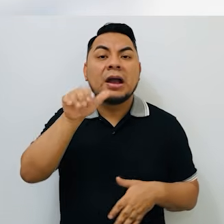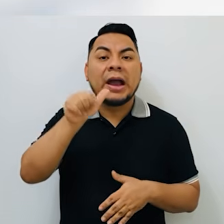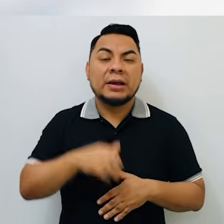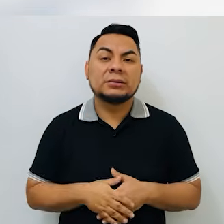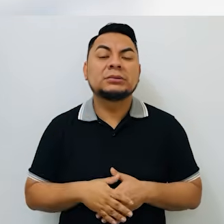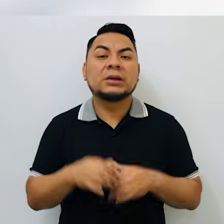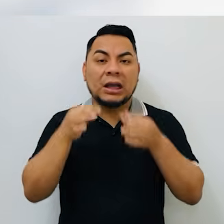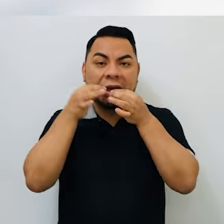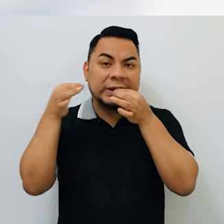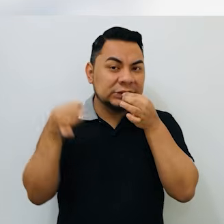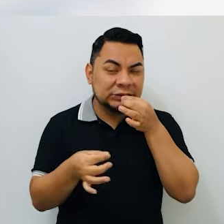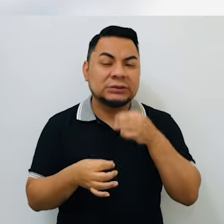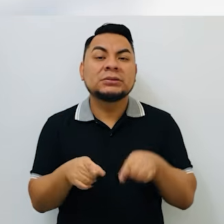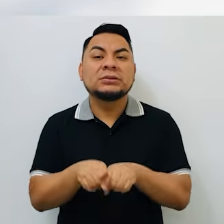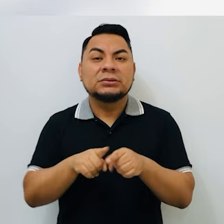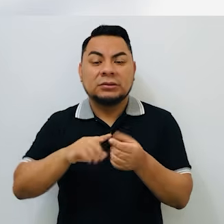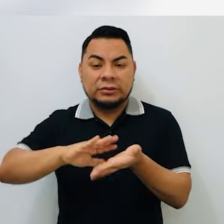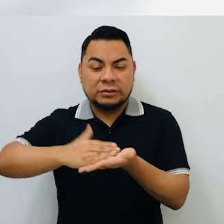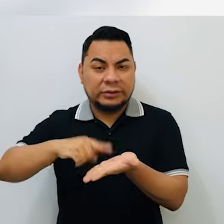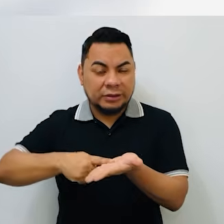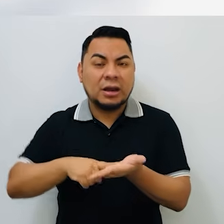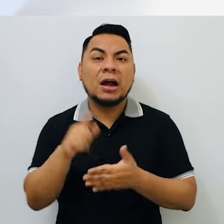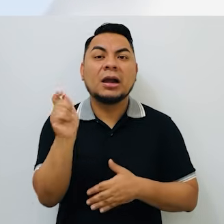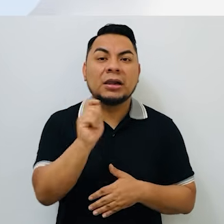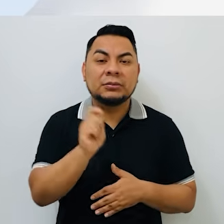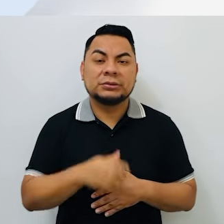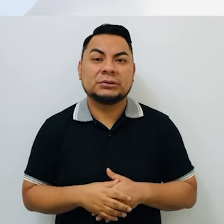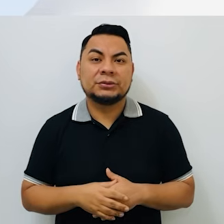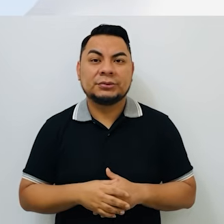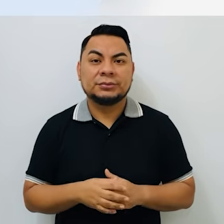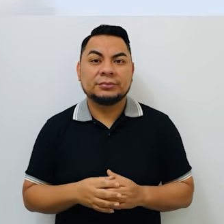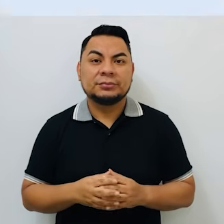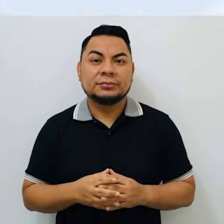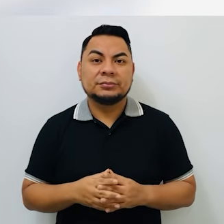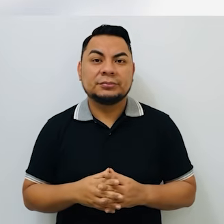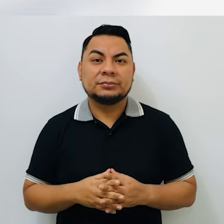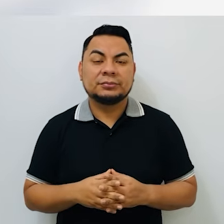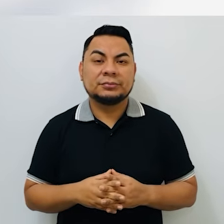Paquete A: cinta de embalaje, tampón y lapiceros.